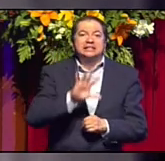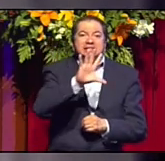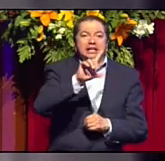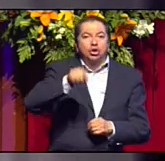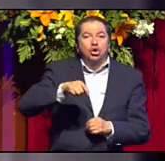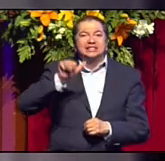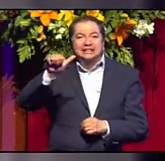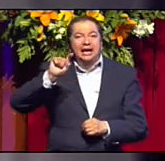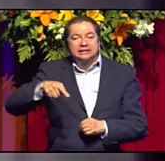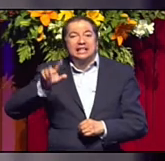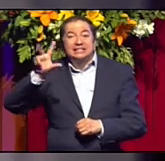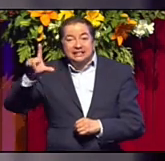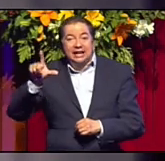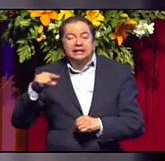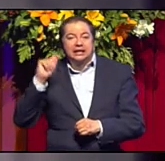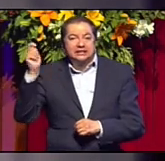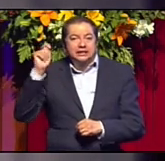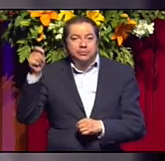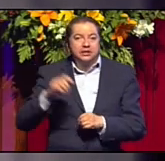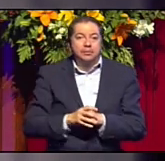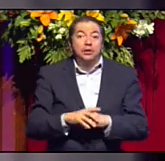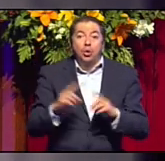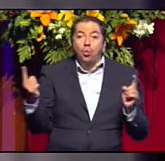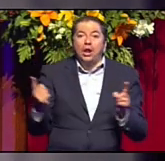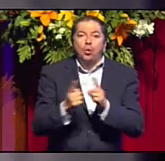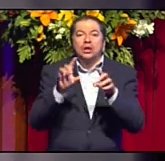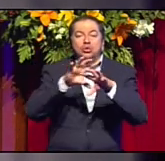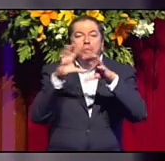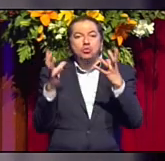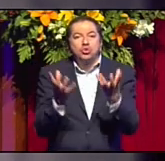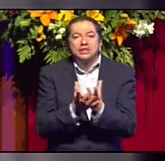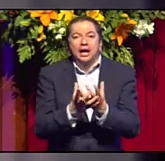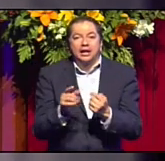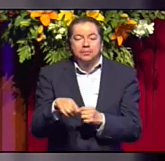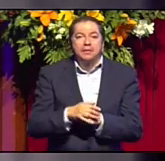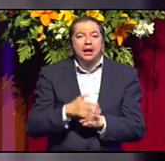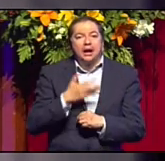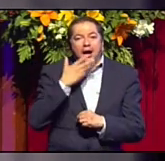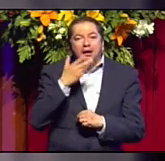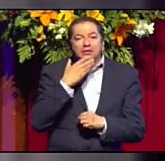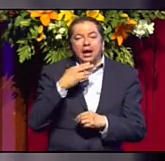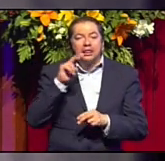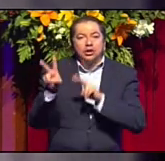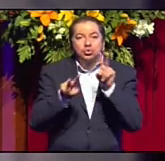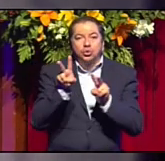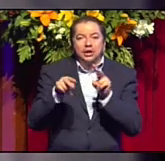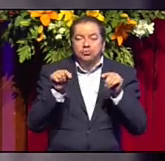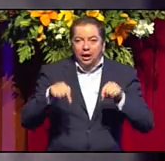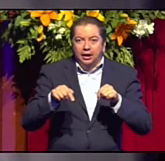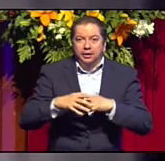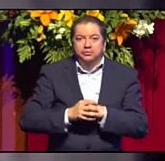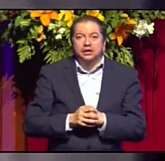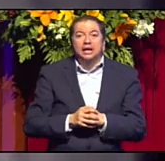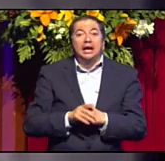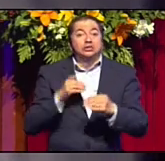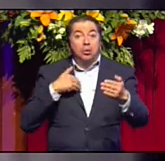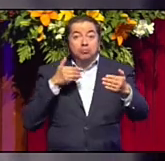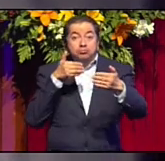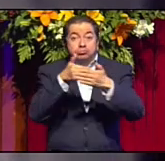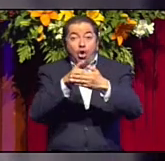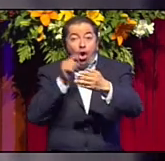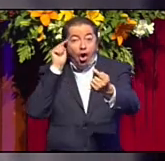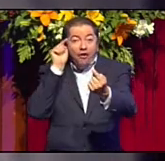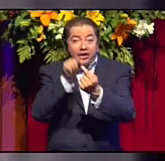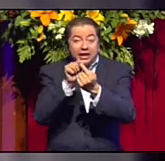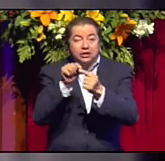septiembre, vamos a realizar un encuentro mundial para hablar de turismo acá, en la meca del turismo,